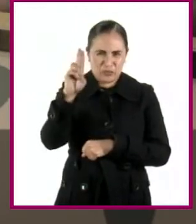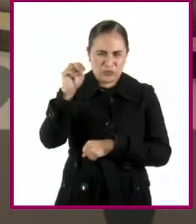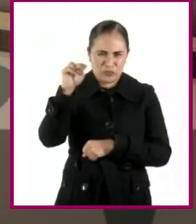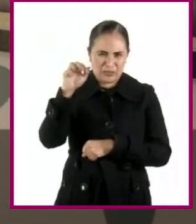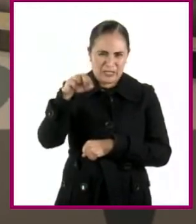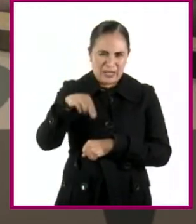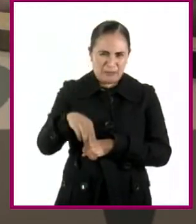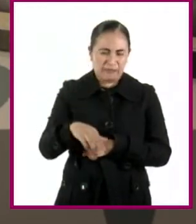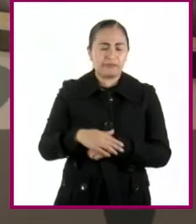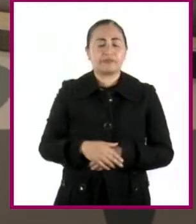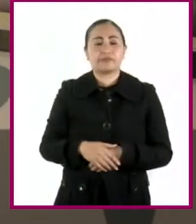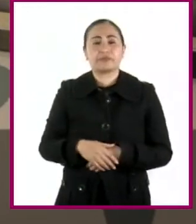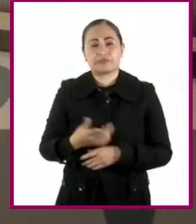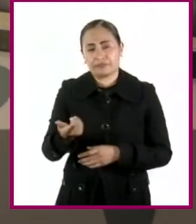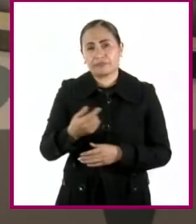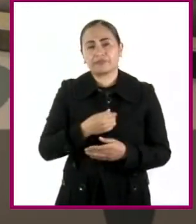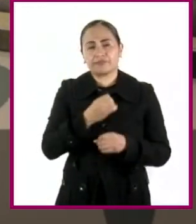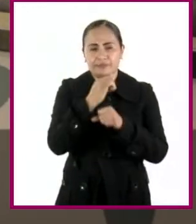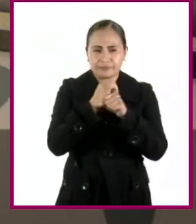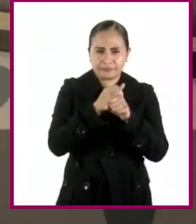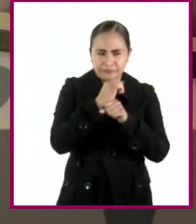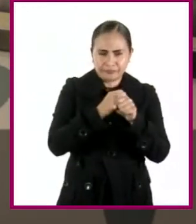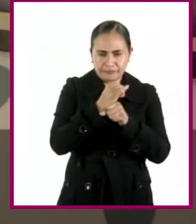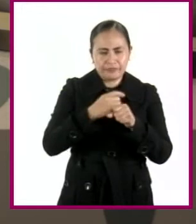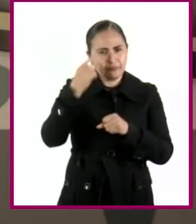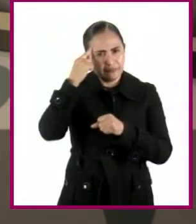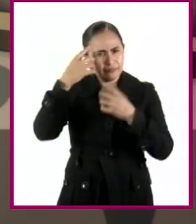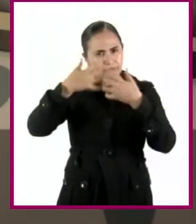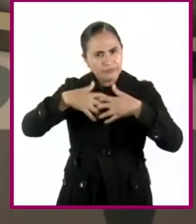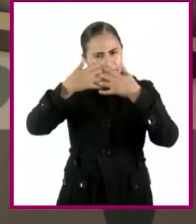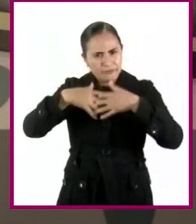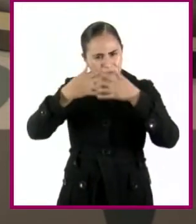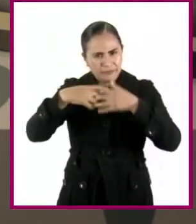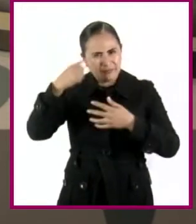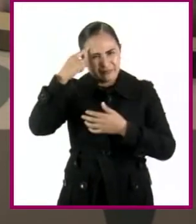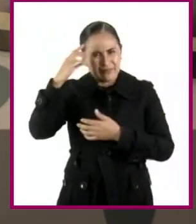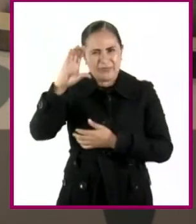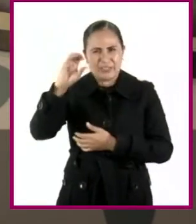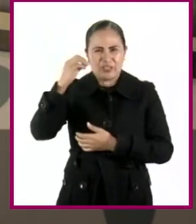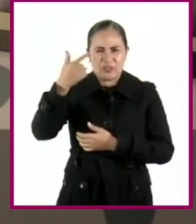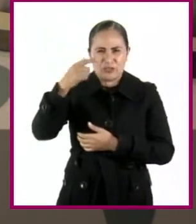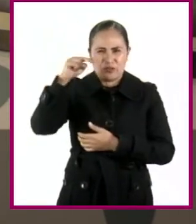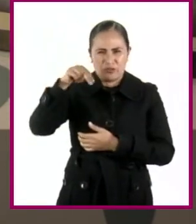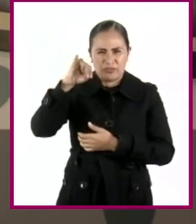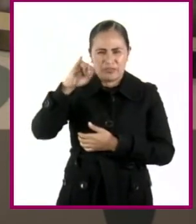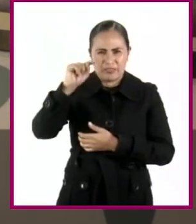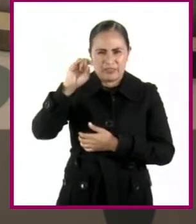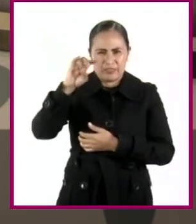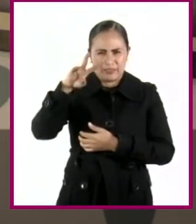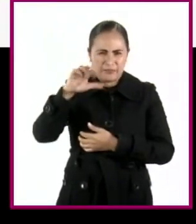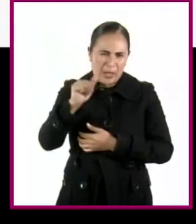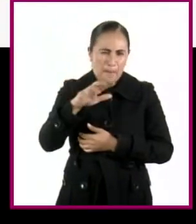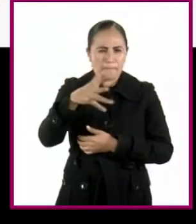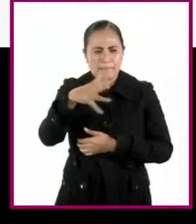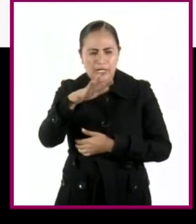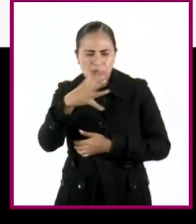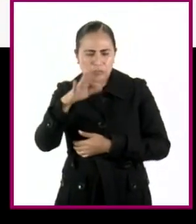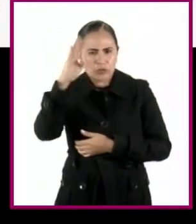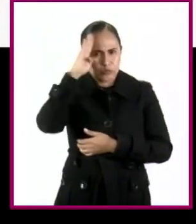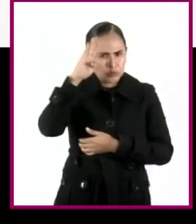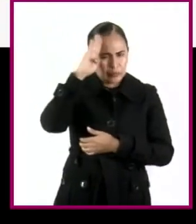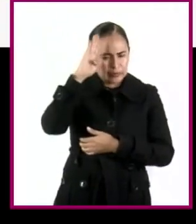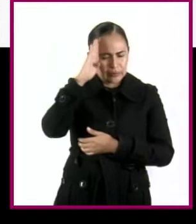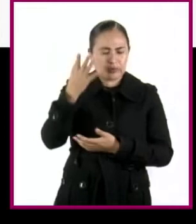en los estudios de neurociencia cognitiva, hasta el momento solo se puede hacer una serie de deducciones, ya que